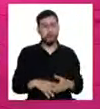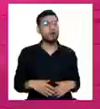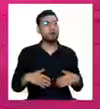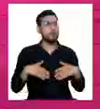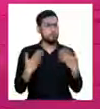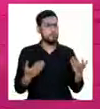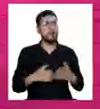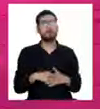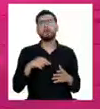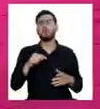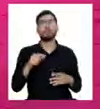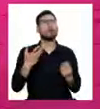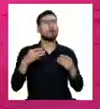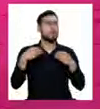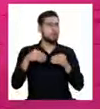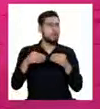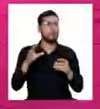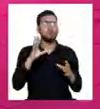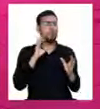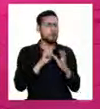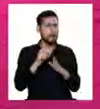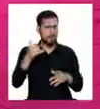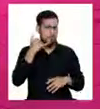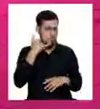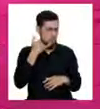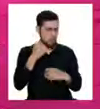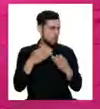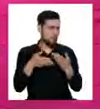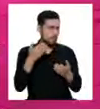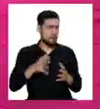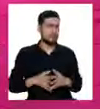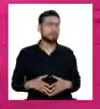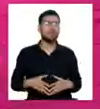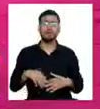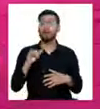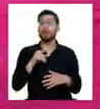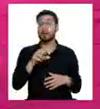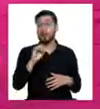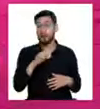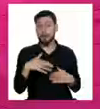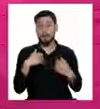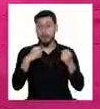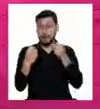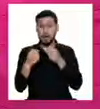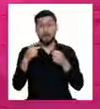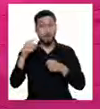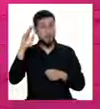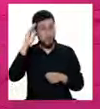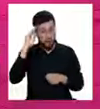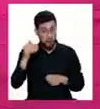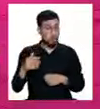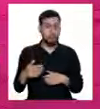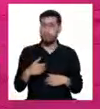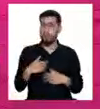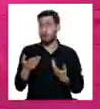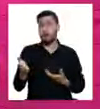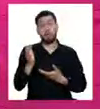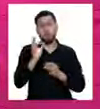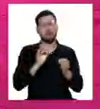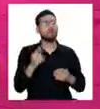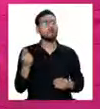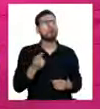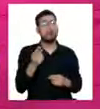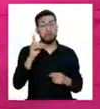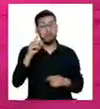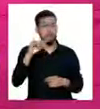pueden portar, no necesitan llevar el plástico, sino con el celular. Es más, si tú estás en la vía y te interviene un policía, ya no tienes que presentar nada,